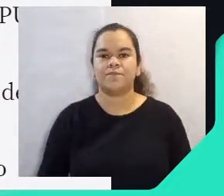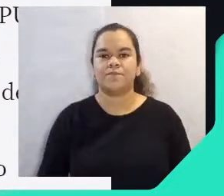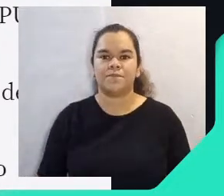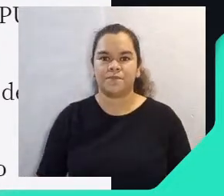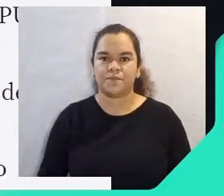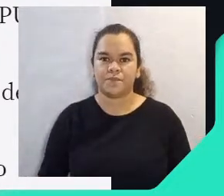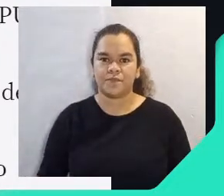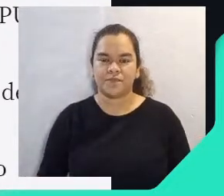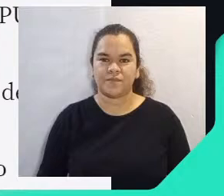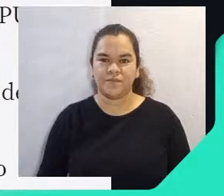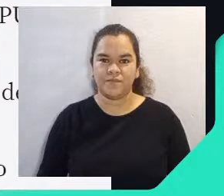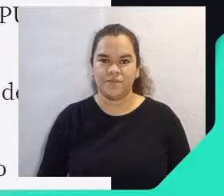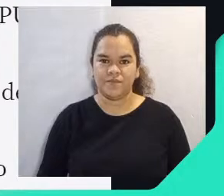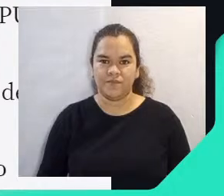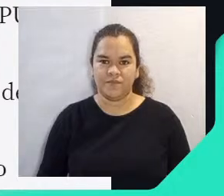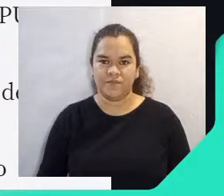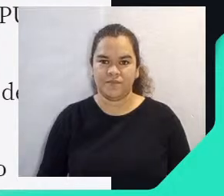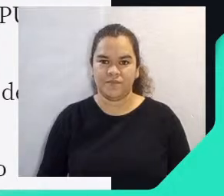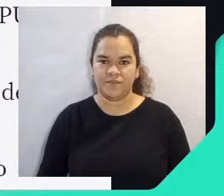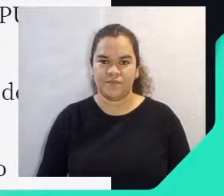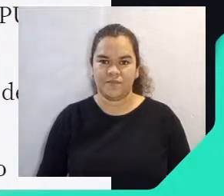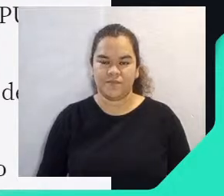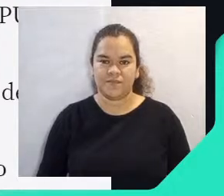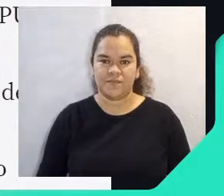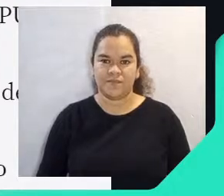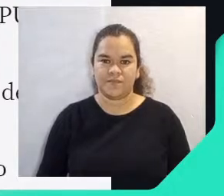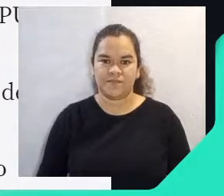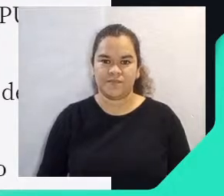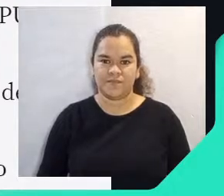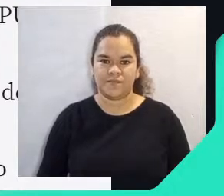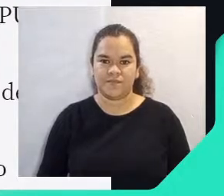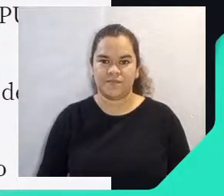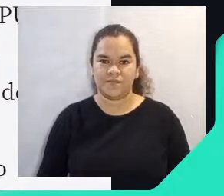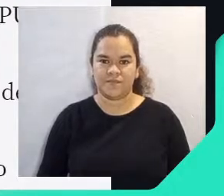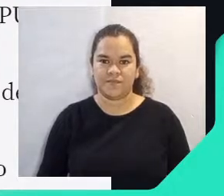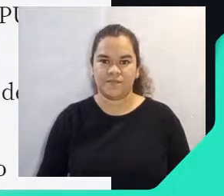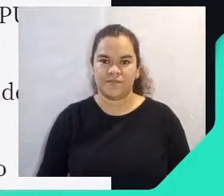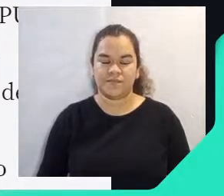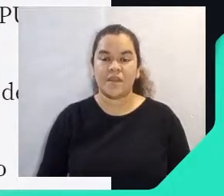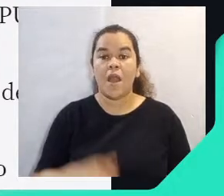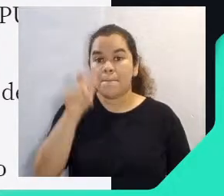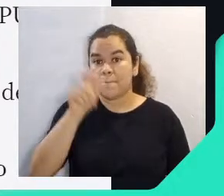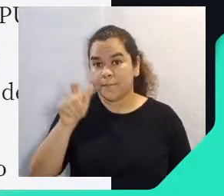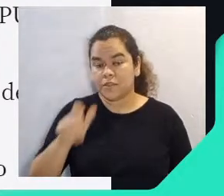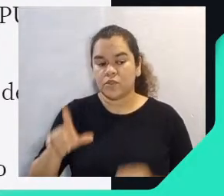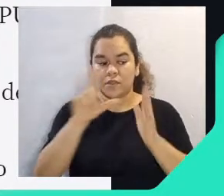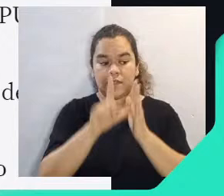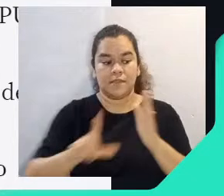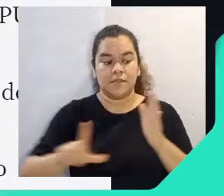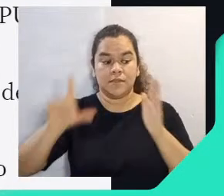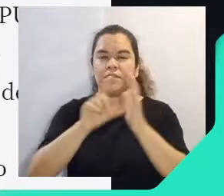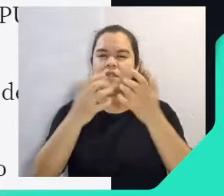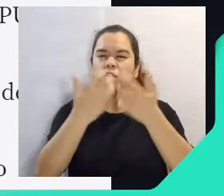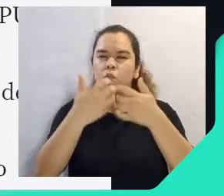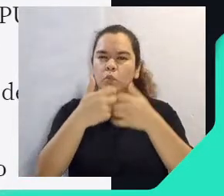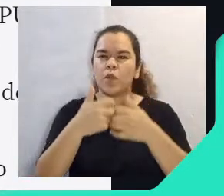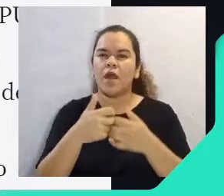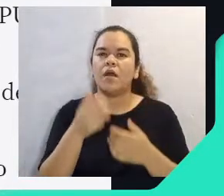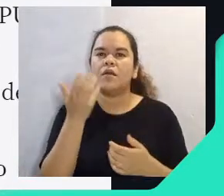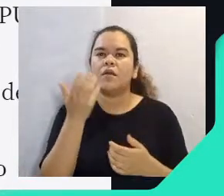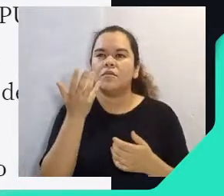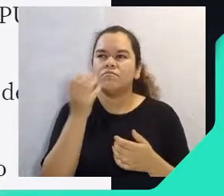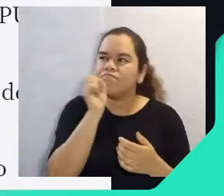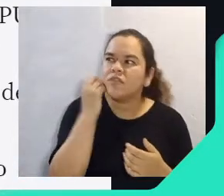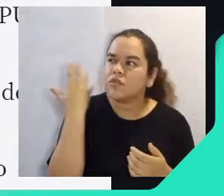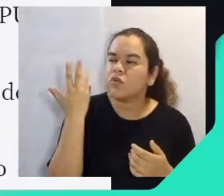Decidimos, nos gusta la licenciatura en sistemas, nos gustan las tecnologías, y decimos, bueno, ¿cómo arrancamos este